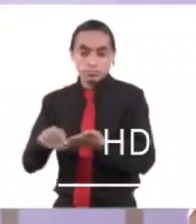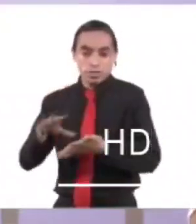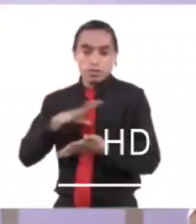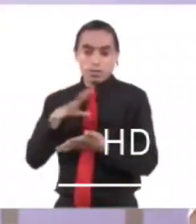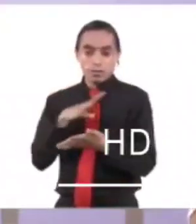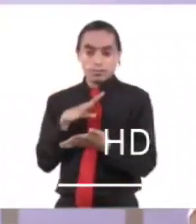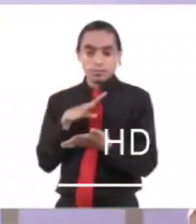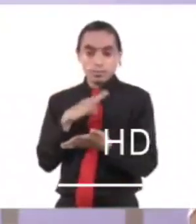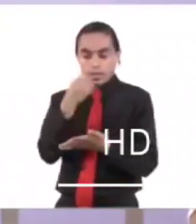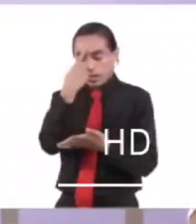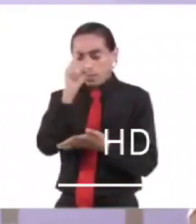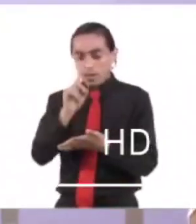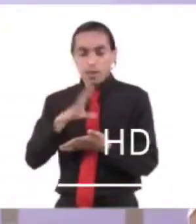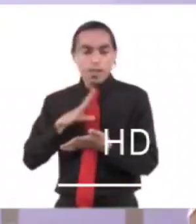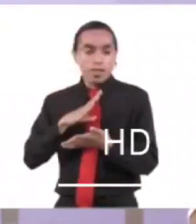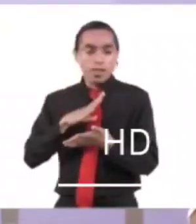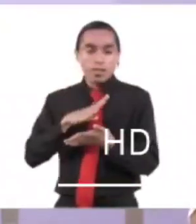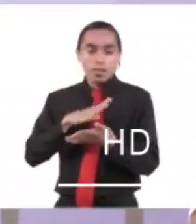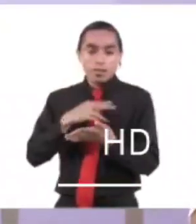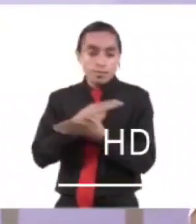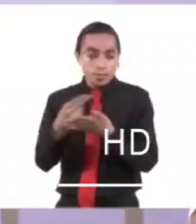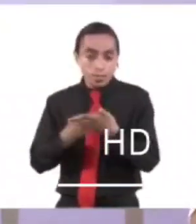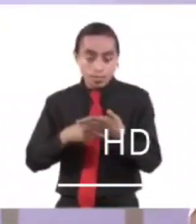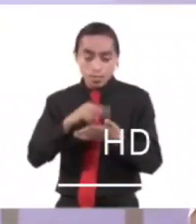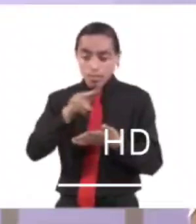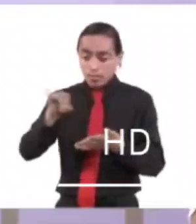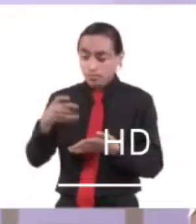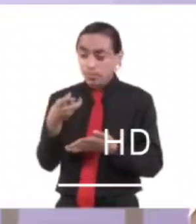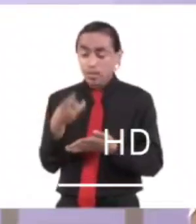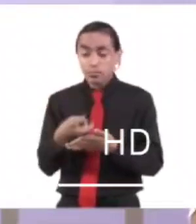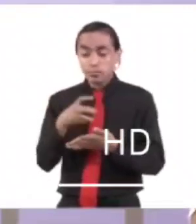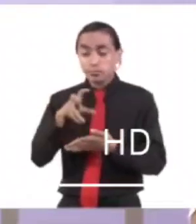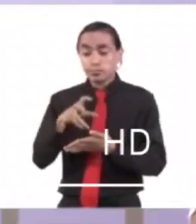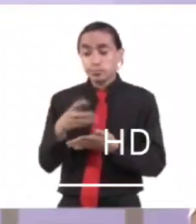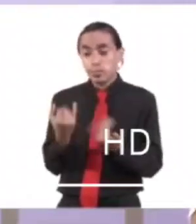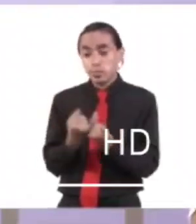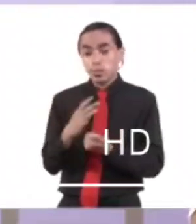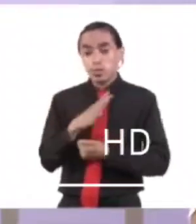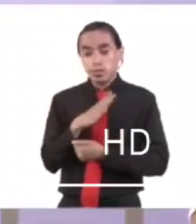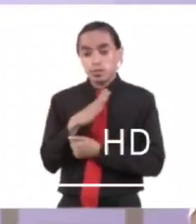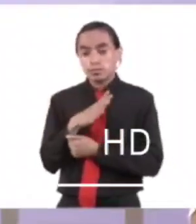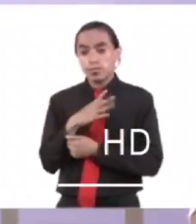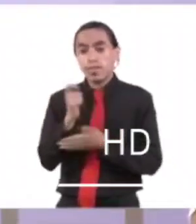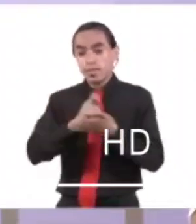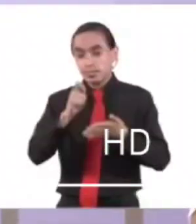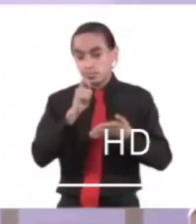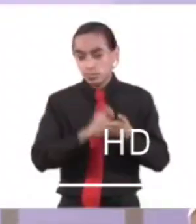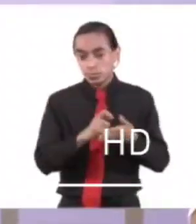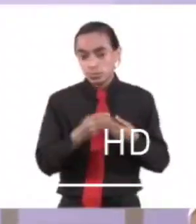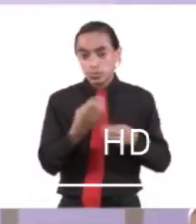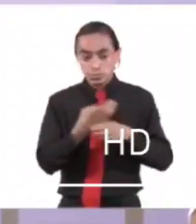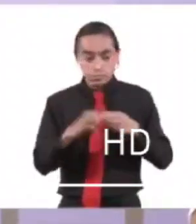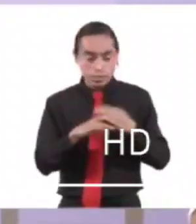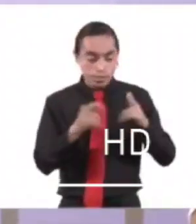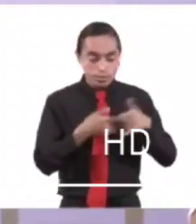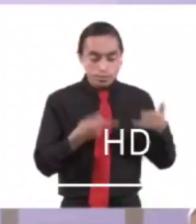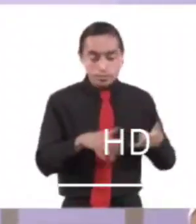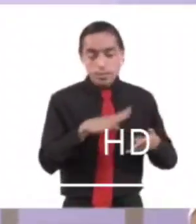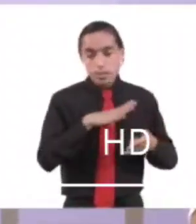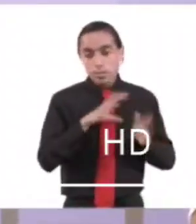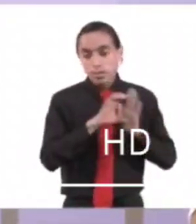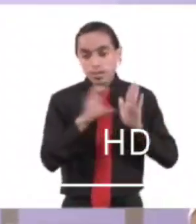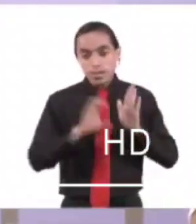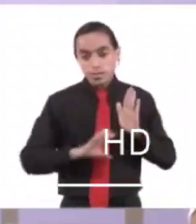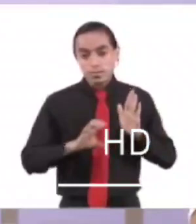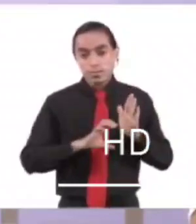colonia para adquirir grabados. Escribió excelentes crónicas sobre lugares emblemáticos de la Portales, como el California